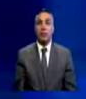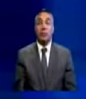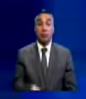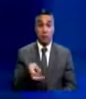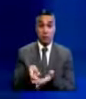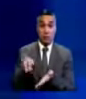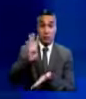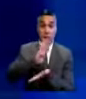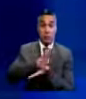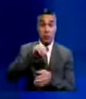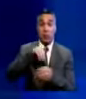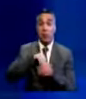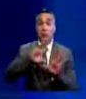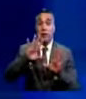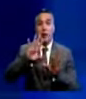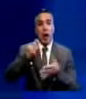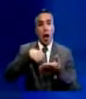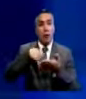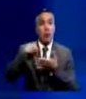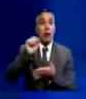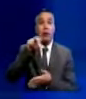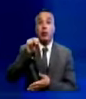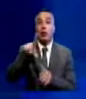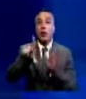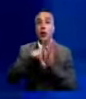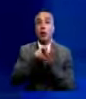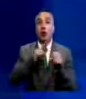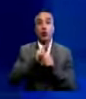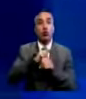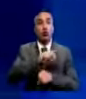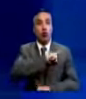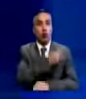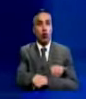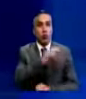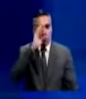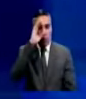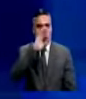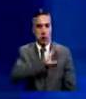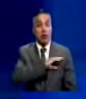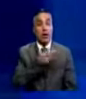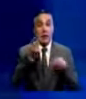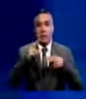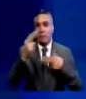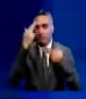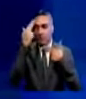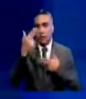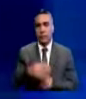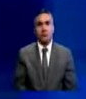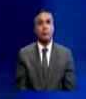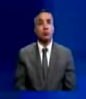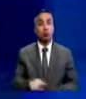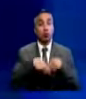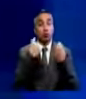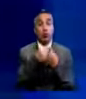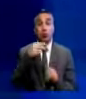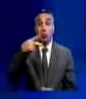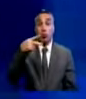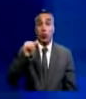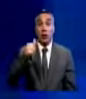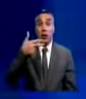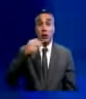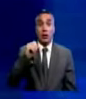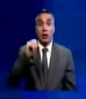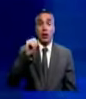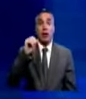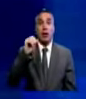El Pleno de la Asamblea Nacional definirá si aprueba o no la ley de uso de la fuerza de policías y militares. El movimiento Pachacuti condiciona